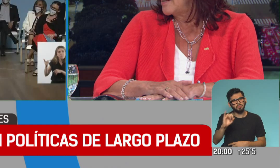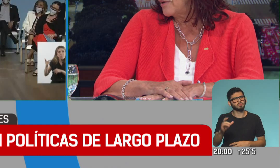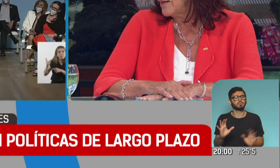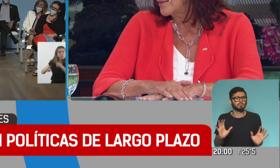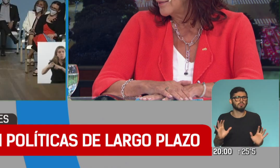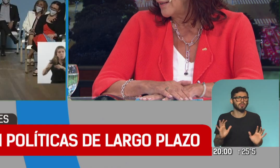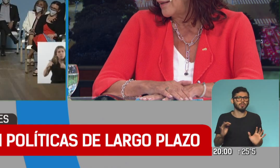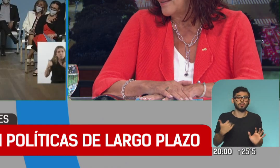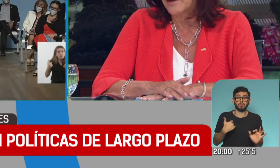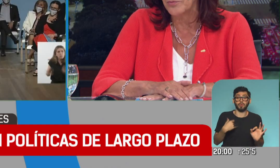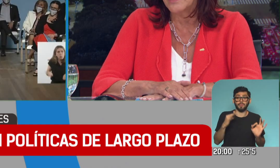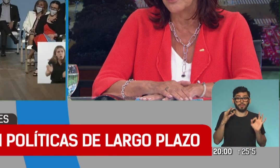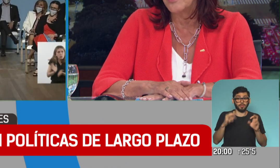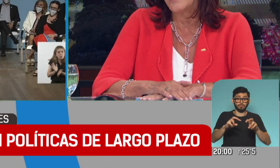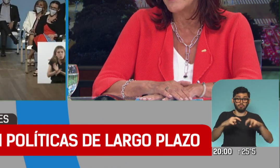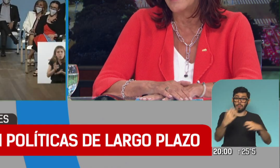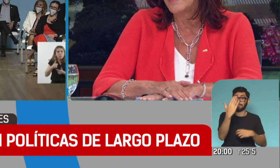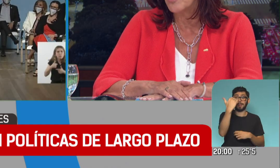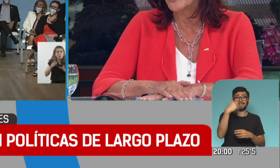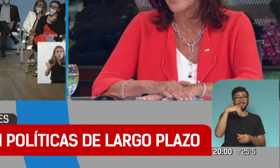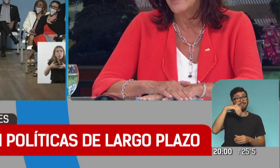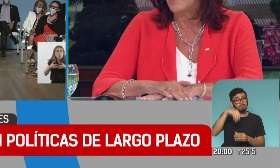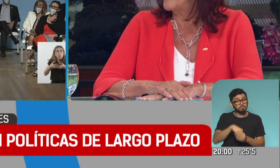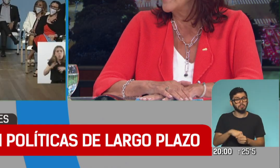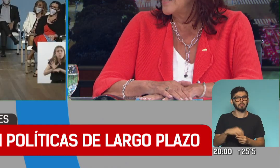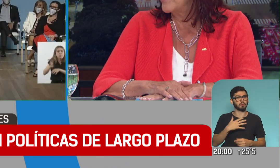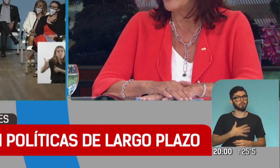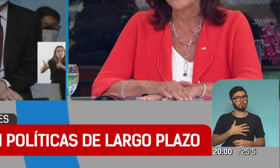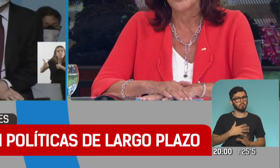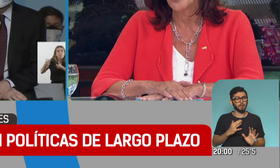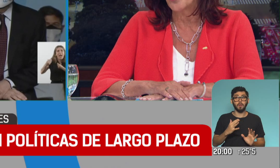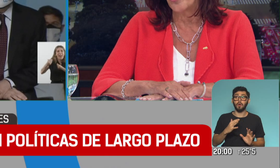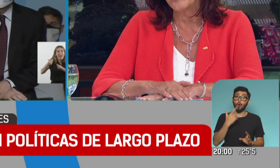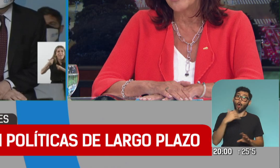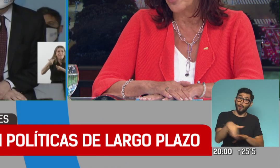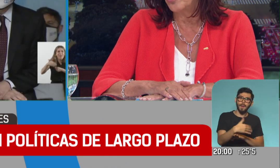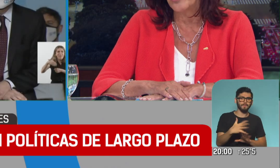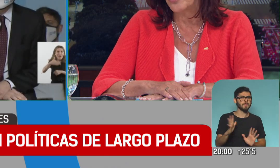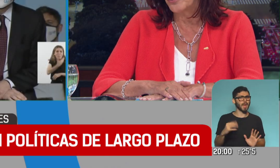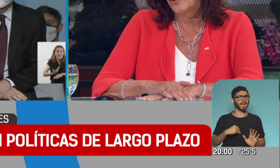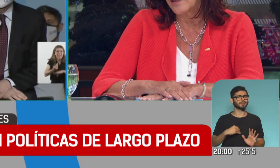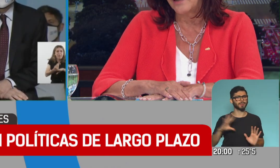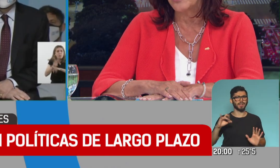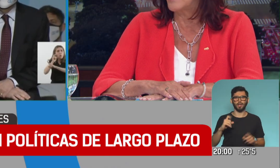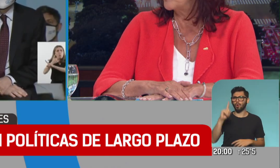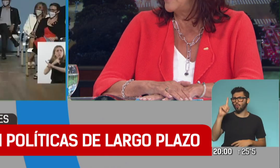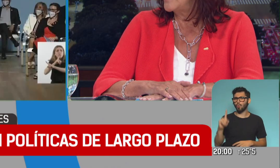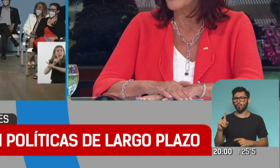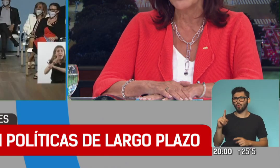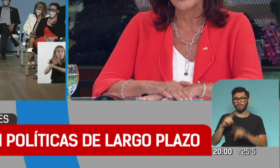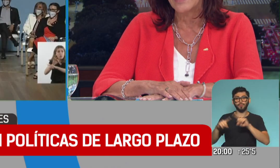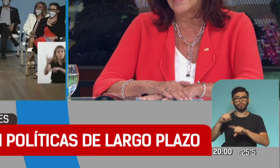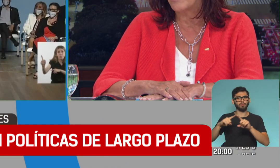expectativa de esta convocatoria y salimos esperanzados con un conductor que es gustavo